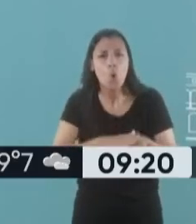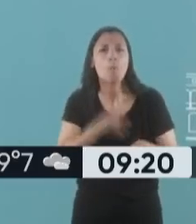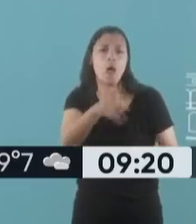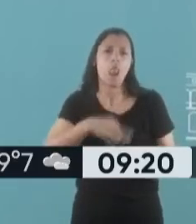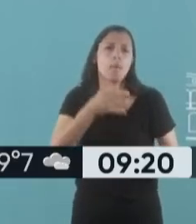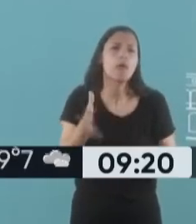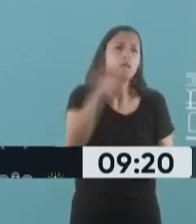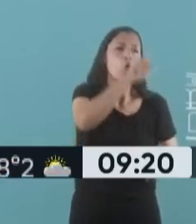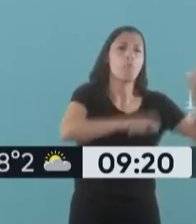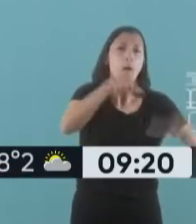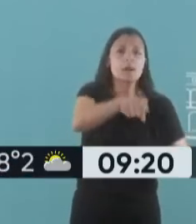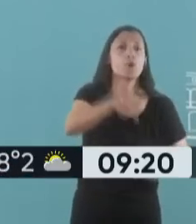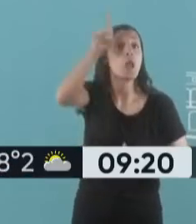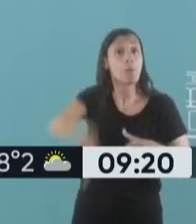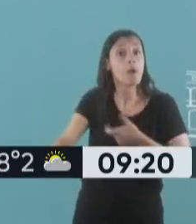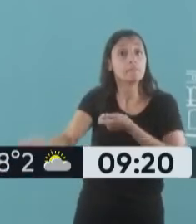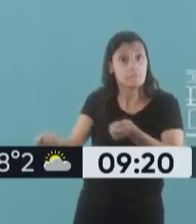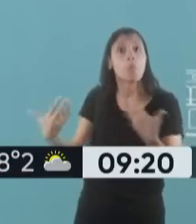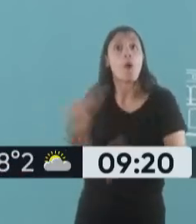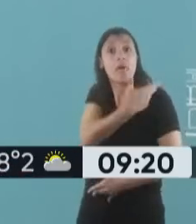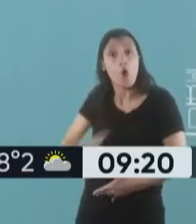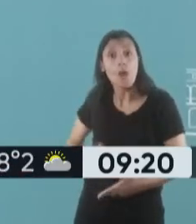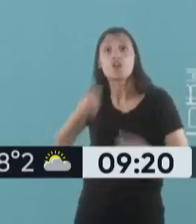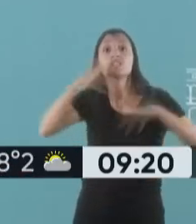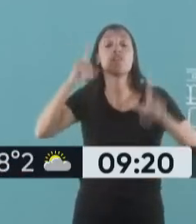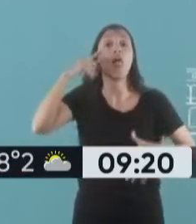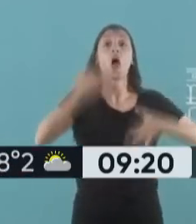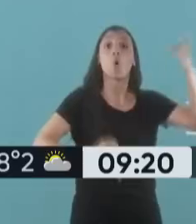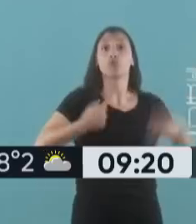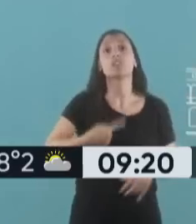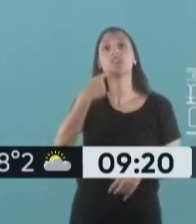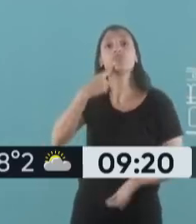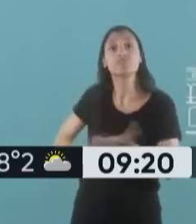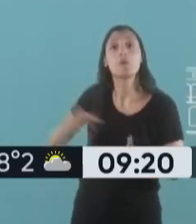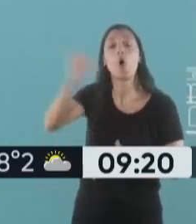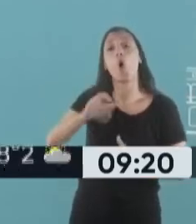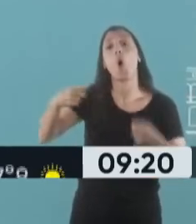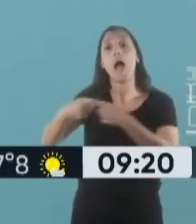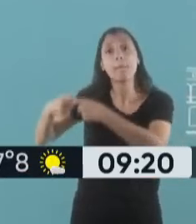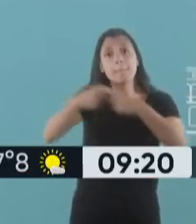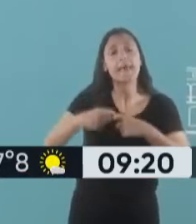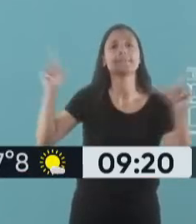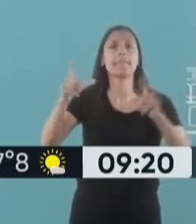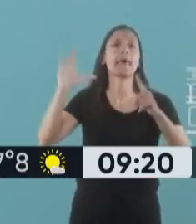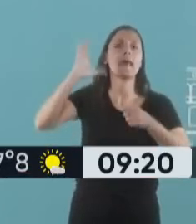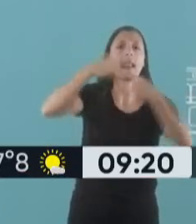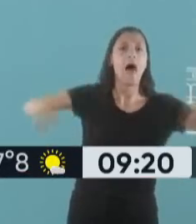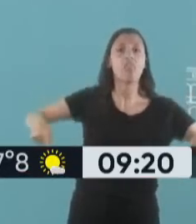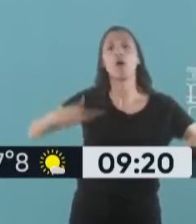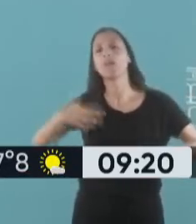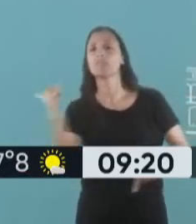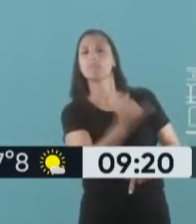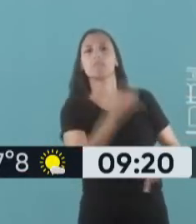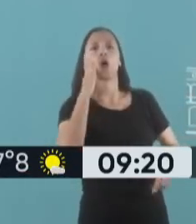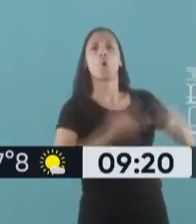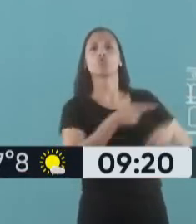cotidiana, podría estar siendo regulado por el Estado si la justicia interviniera o si las empresas de medios de comunicación dejaran de apelar a la justicia para no cumplir